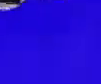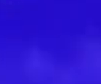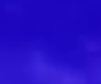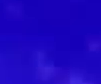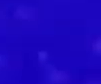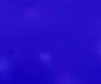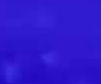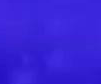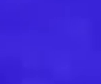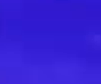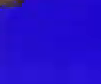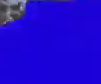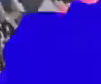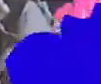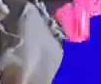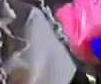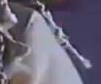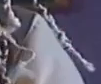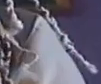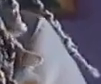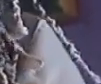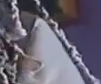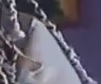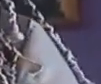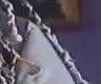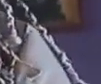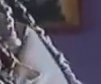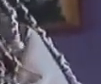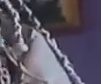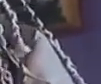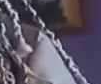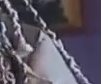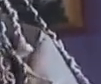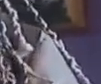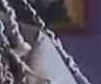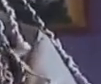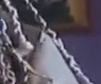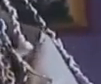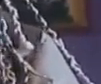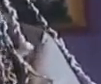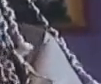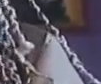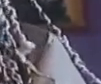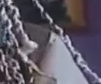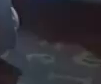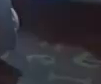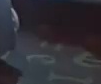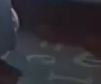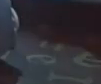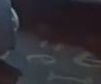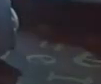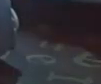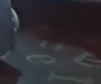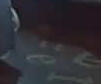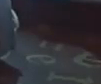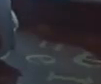vamos. Tengo extraviados mis espejuelos de ver veranos ardientes.